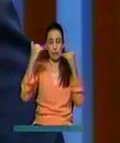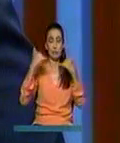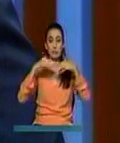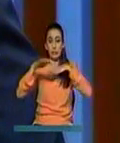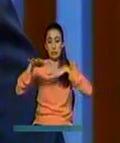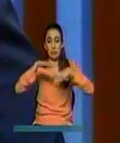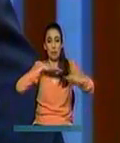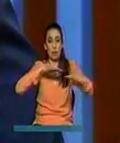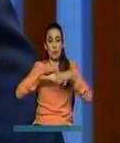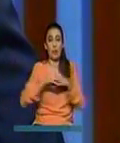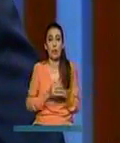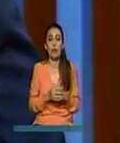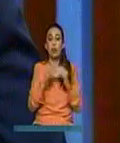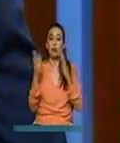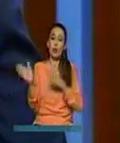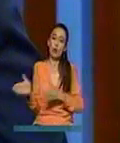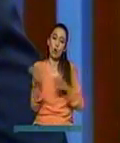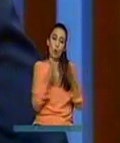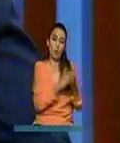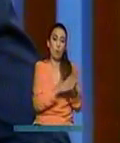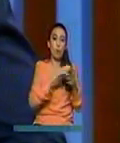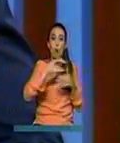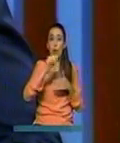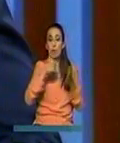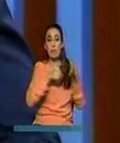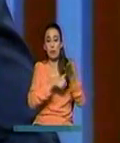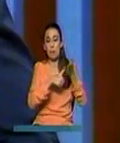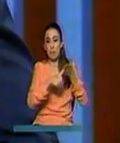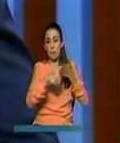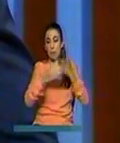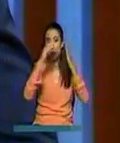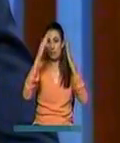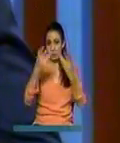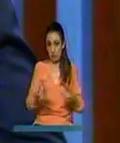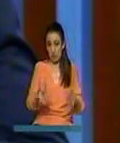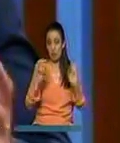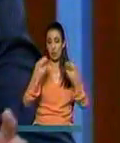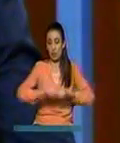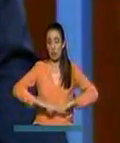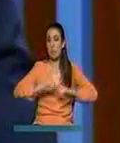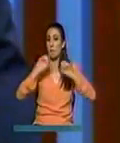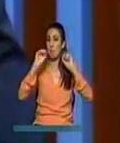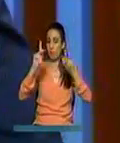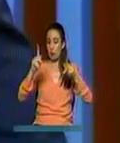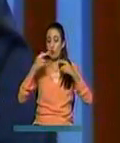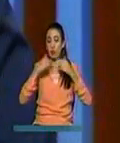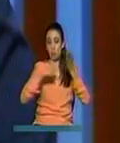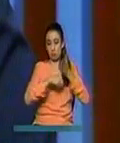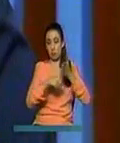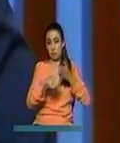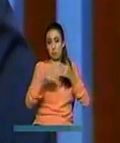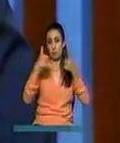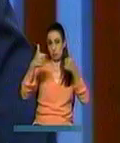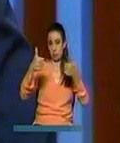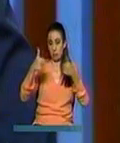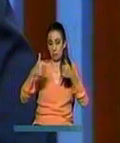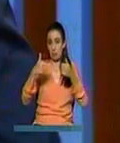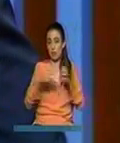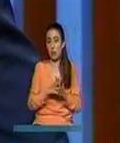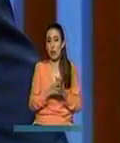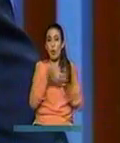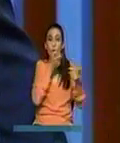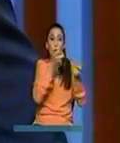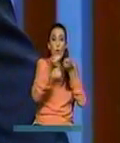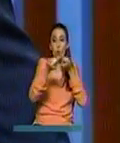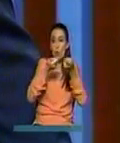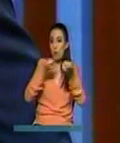Hemos, por el otro lado, hablado con el ministerio, porque el municipio lo que pide es, ok, pídele al ministerio que nos haga una regulación